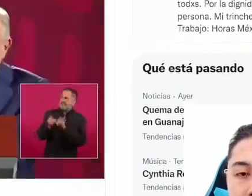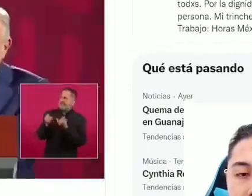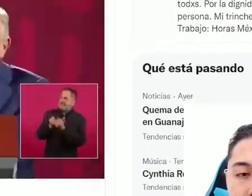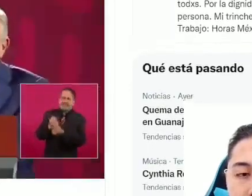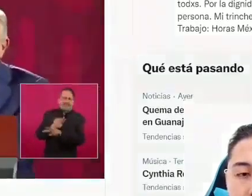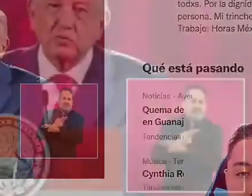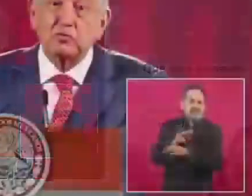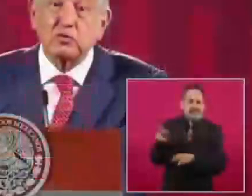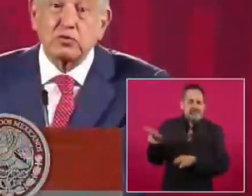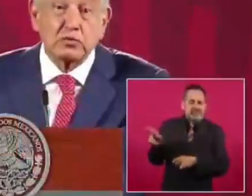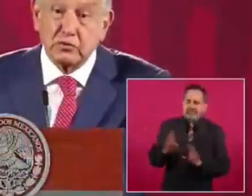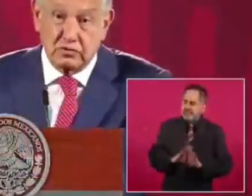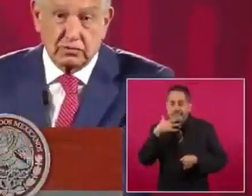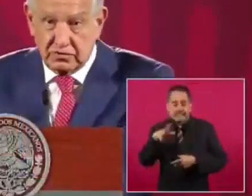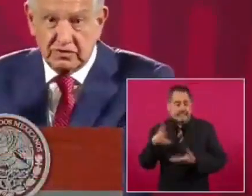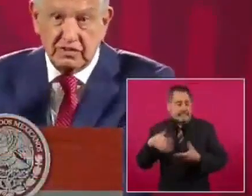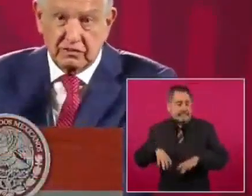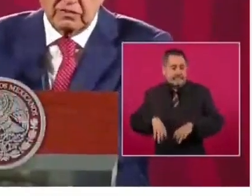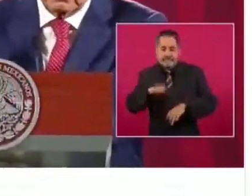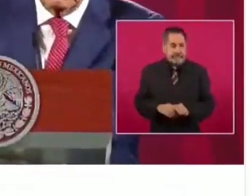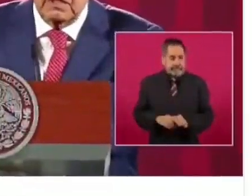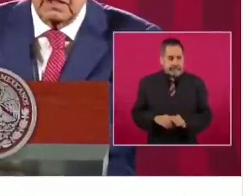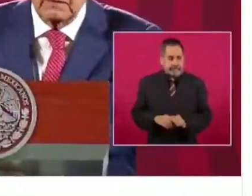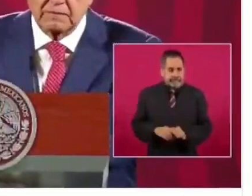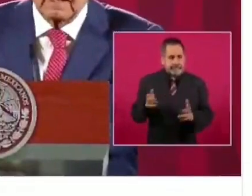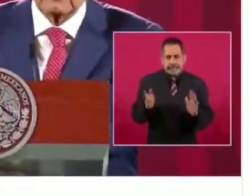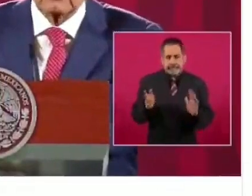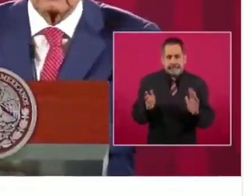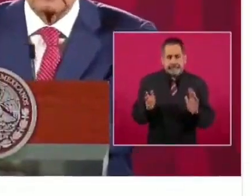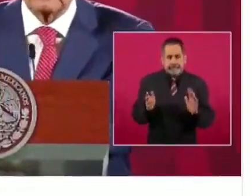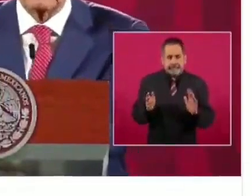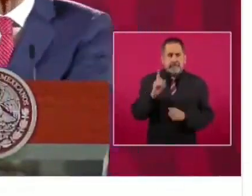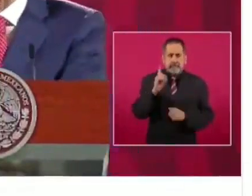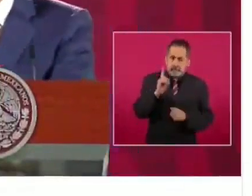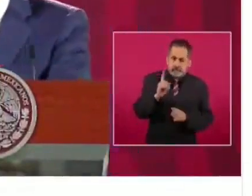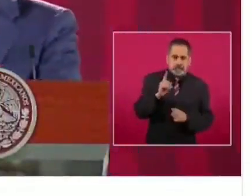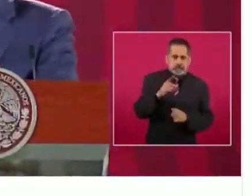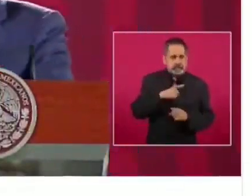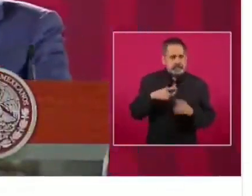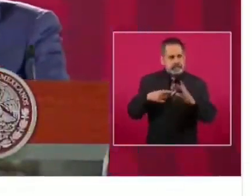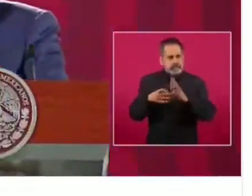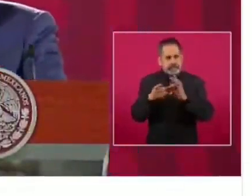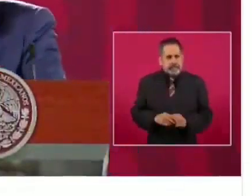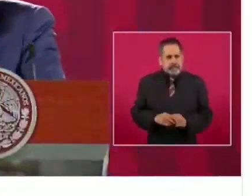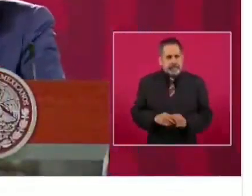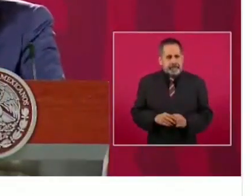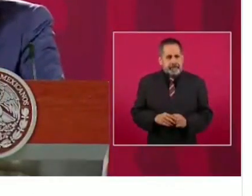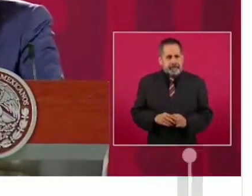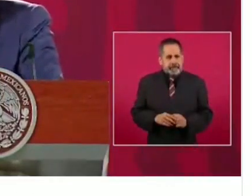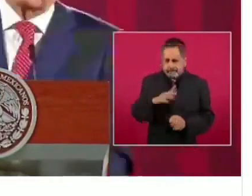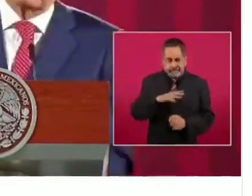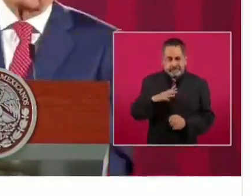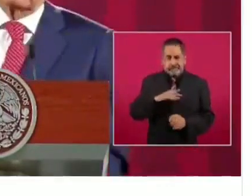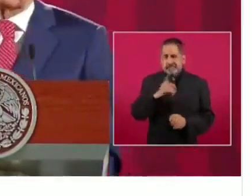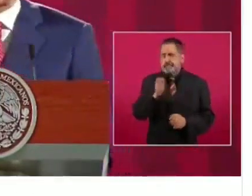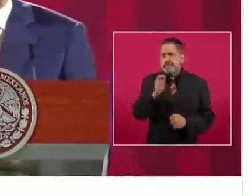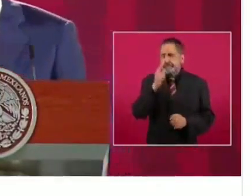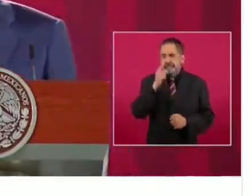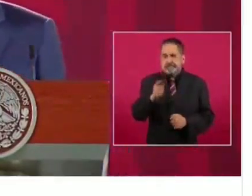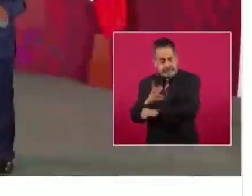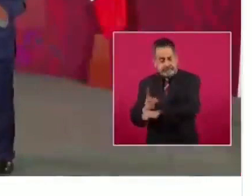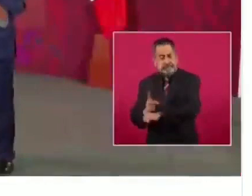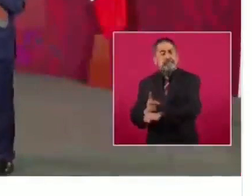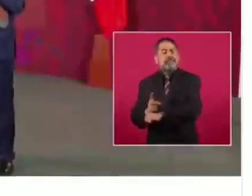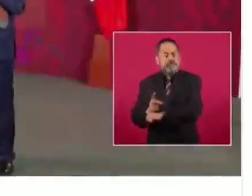a ellos. Nosotros no somos corruptos, somos distintos. Y hay algo que debe de quedar muy claro. Existe